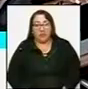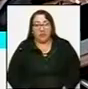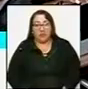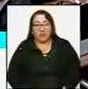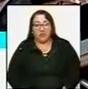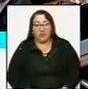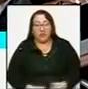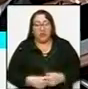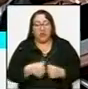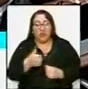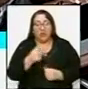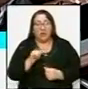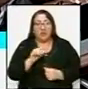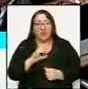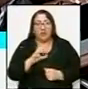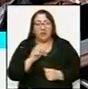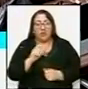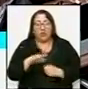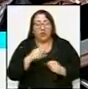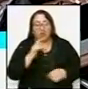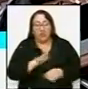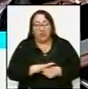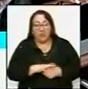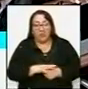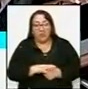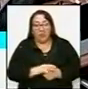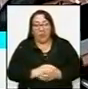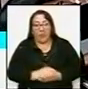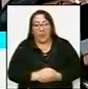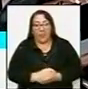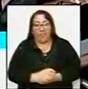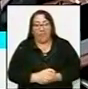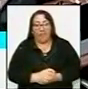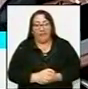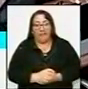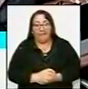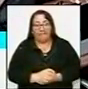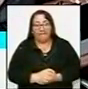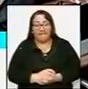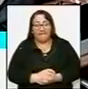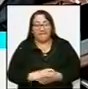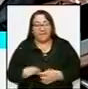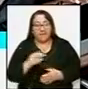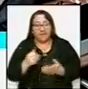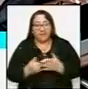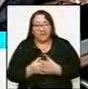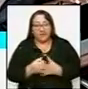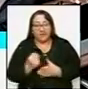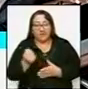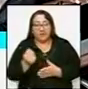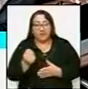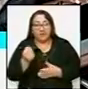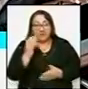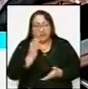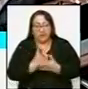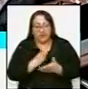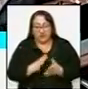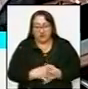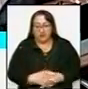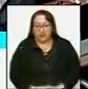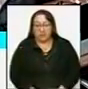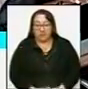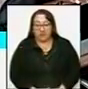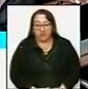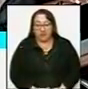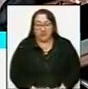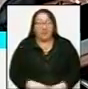C, el incumplimiento de cada obligación de envío genera una nueva infracción susceptible de sanción.